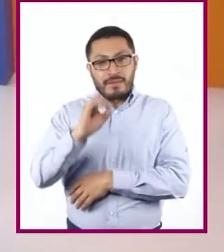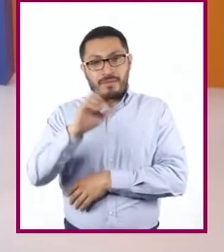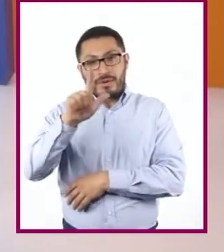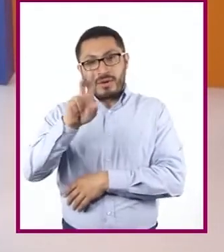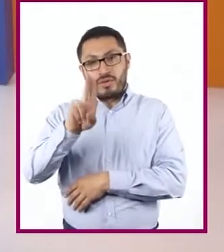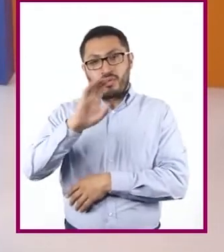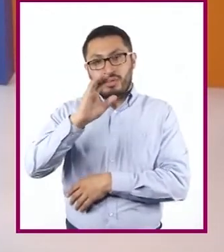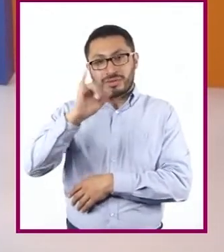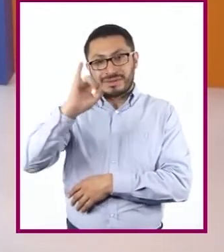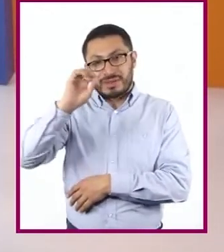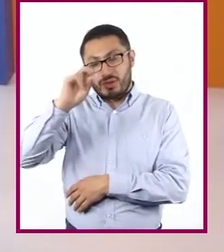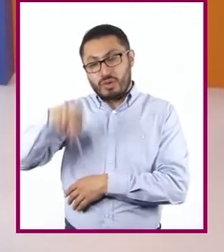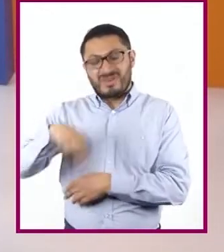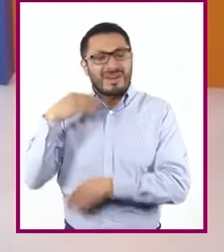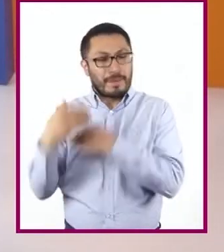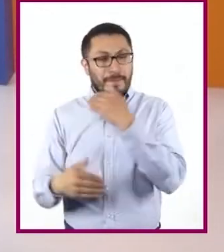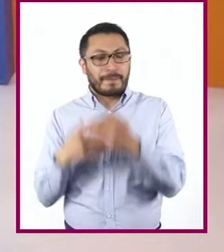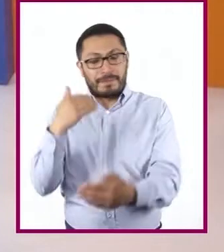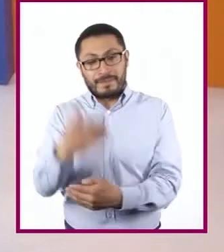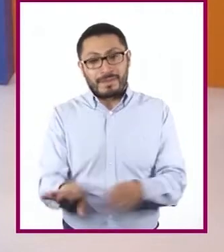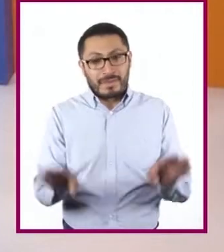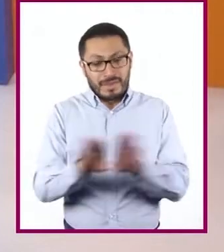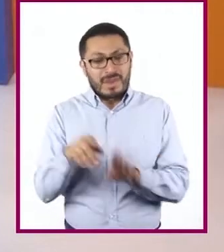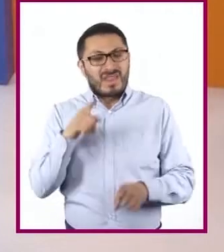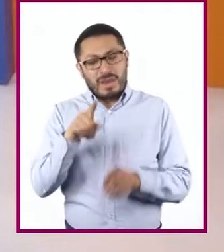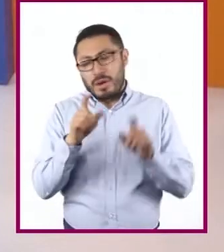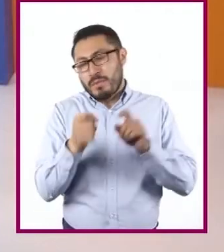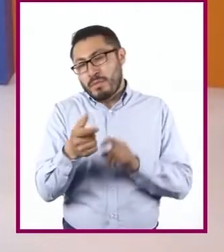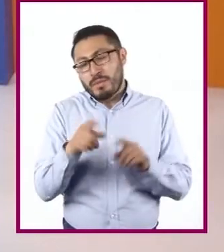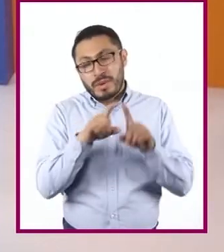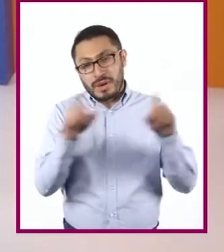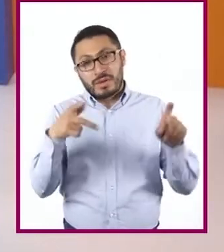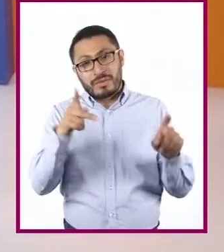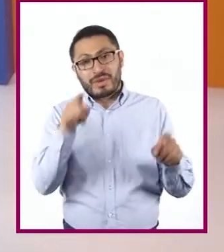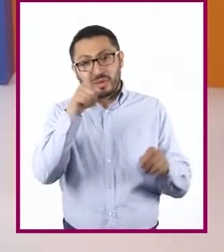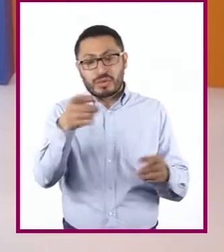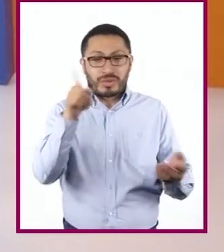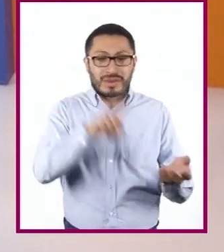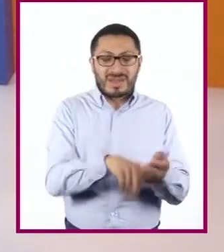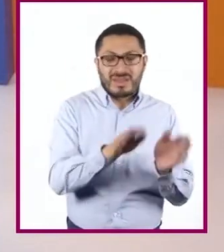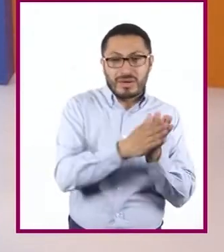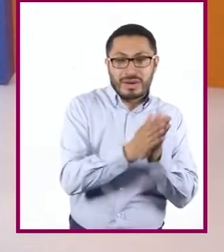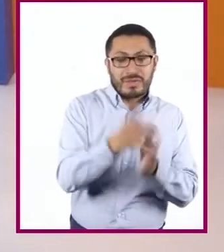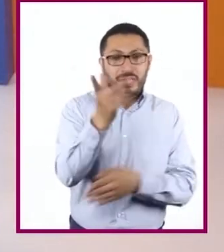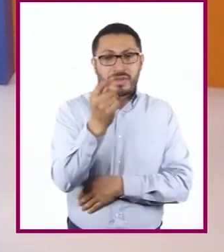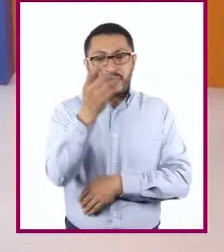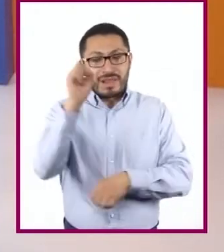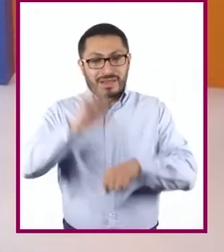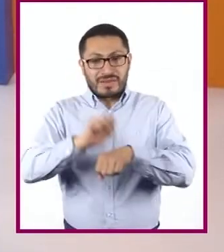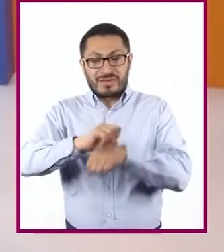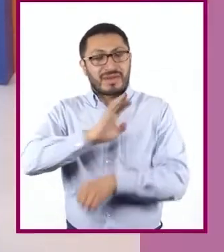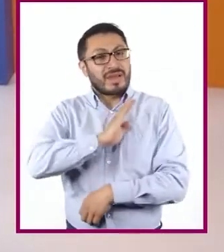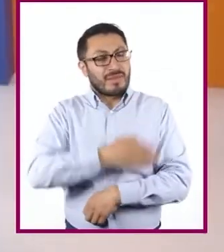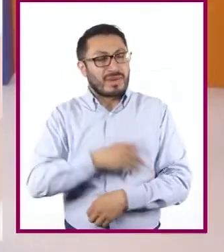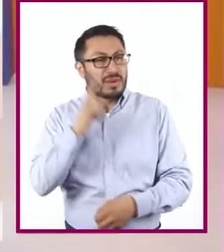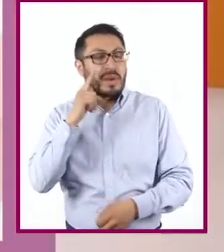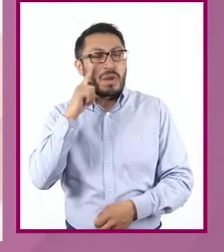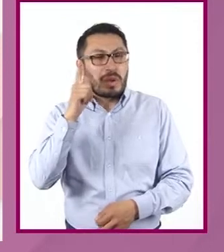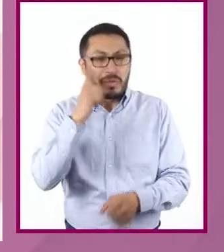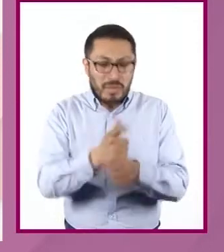pero pueden encontrarlo completo en el libro de texto de telesecundaria de lengua materna. Acompáñenme a la lectura.